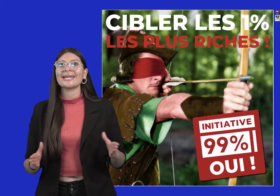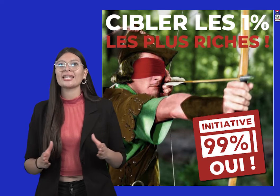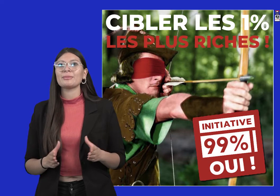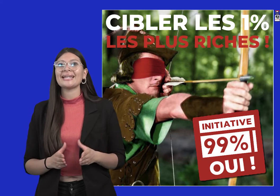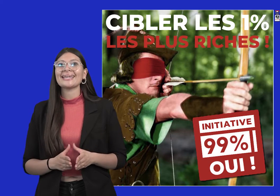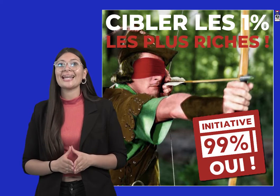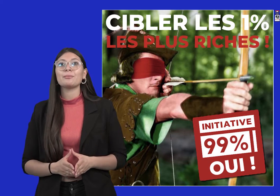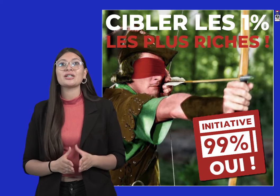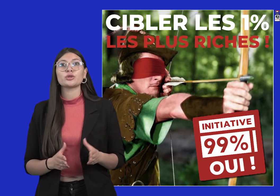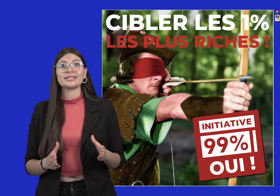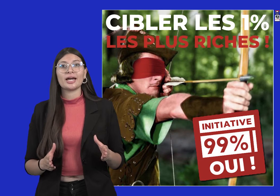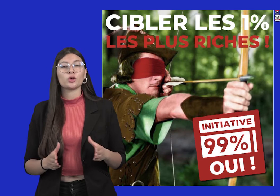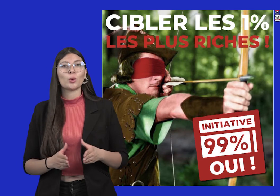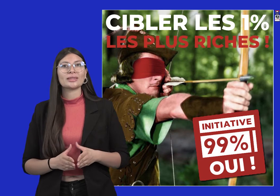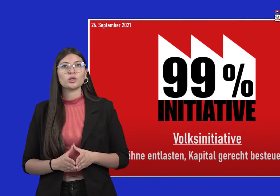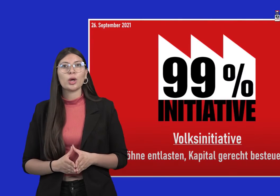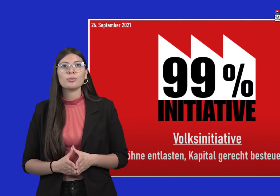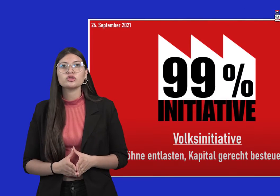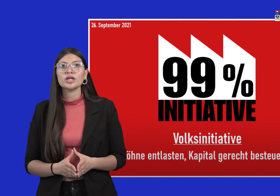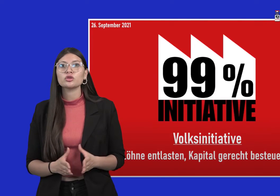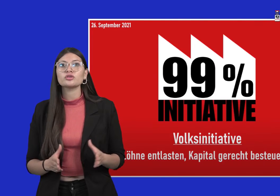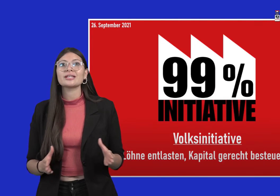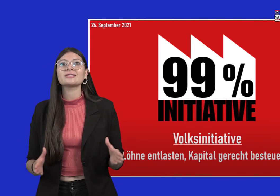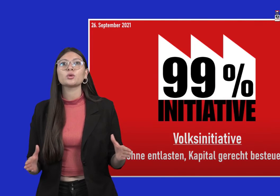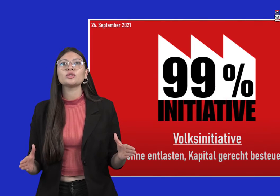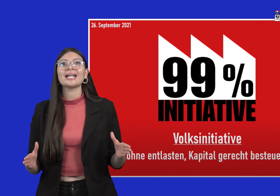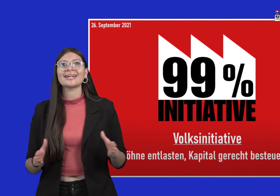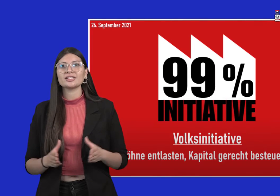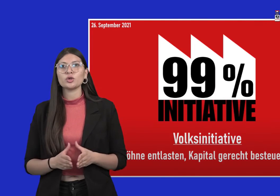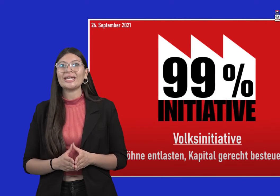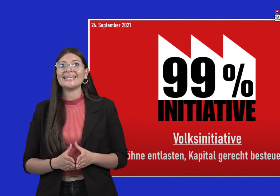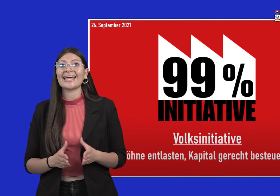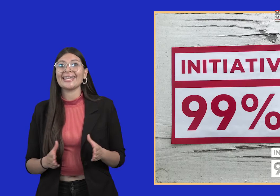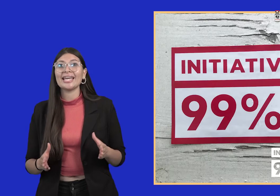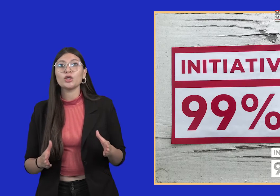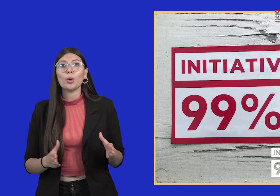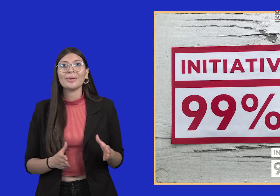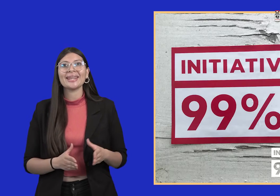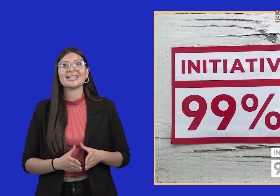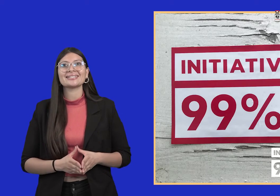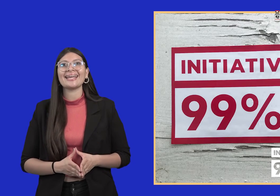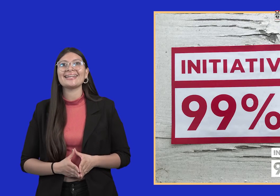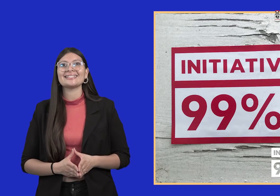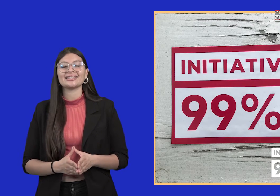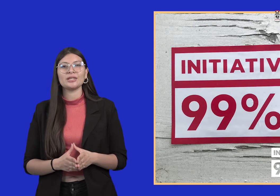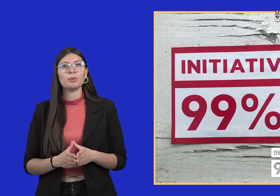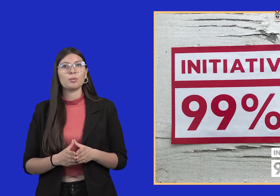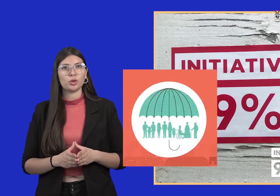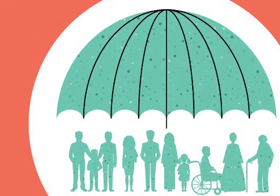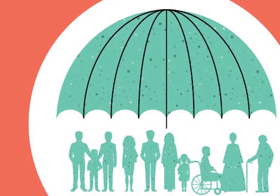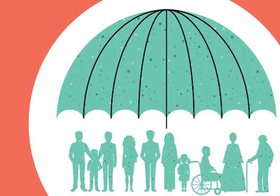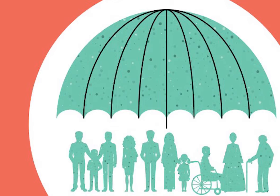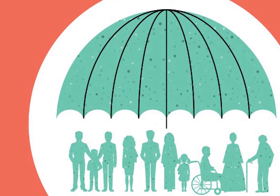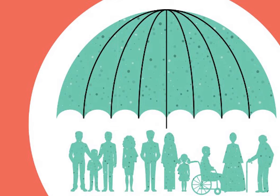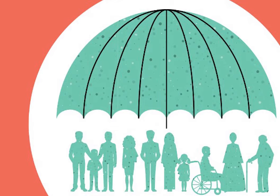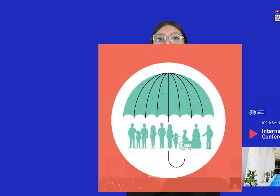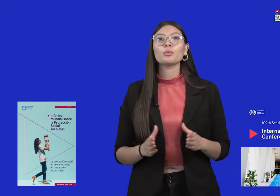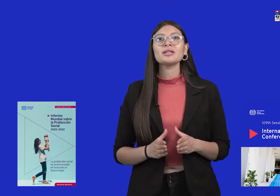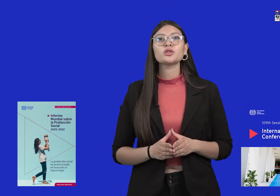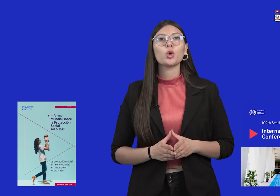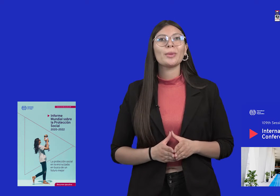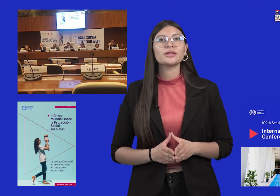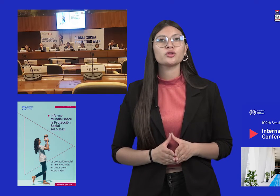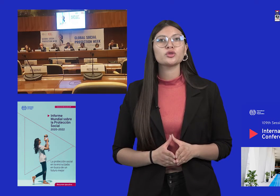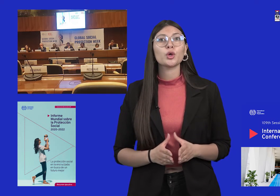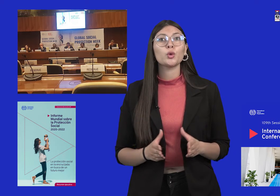lo que determina que el mayoritario 99% se distribuya al resto, y de ahí el nombre de esta iniciativa popular. Los